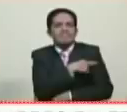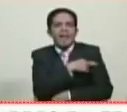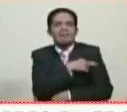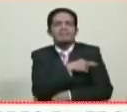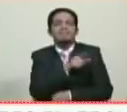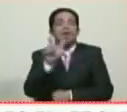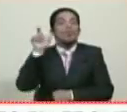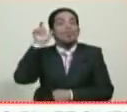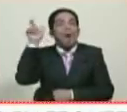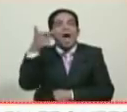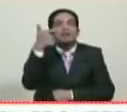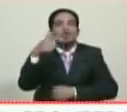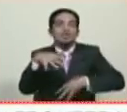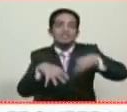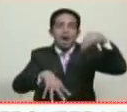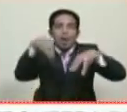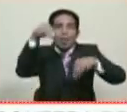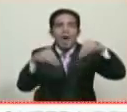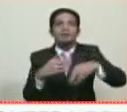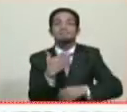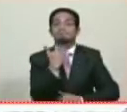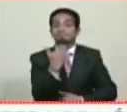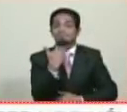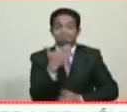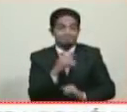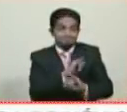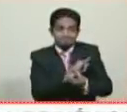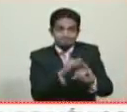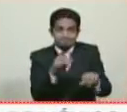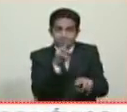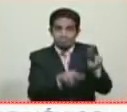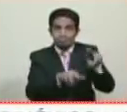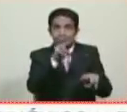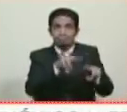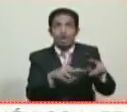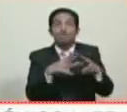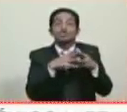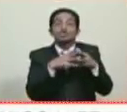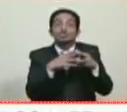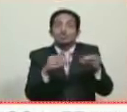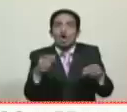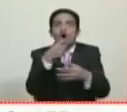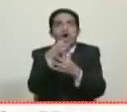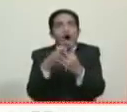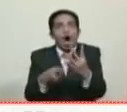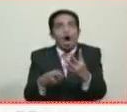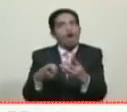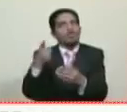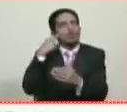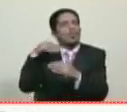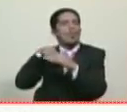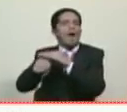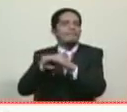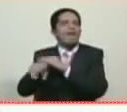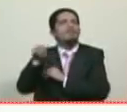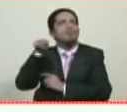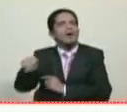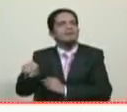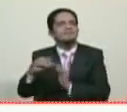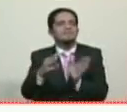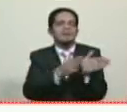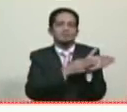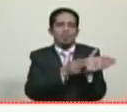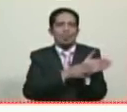Morros, hospital que está por inaugurarse, casi culminada las obras civiles, todo el equipamiento se encontraba en estos almacenes del Seguro